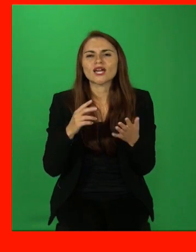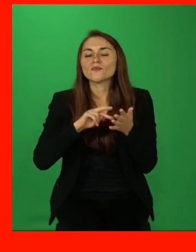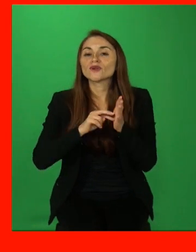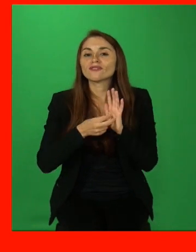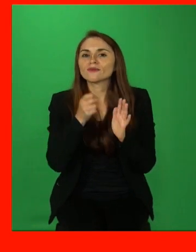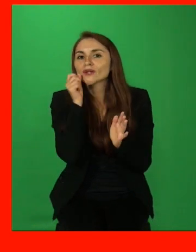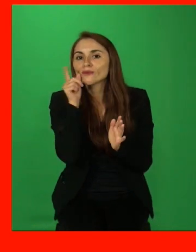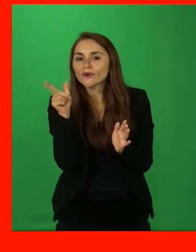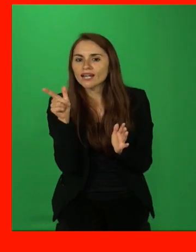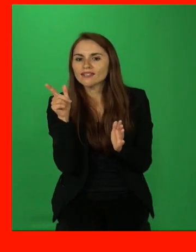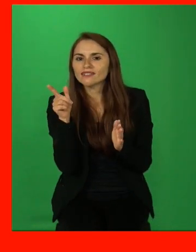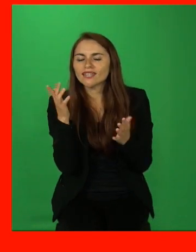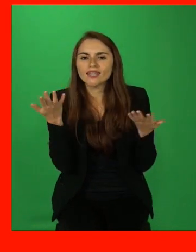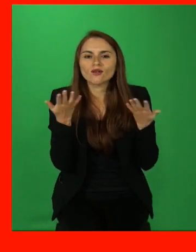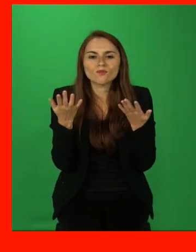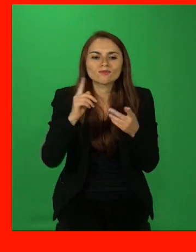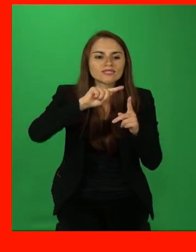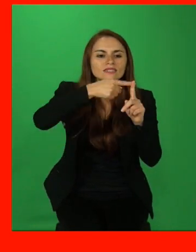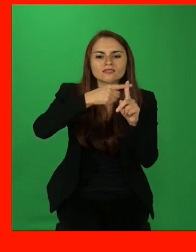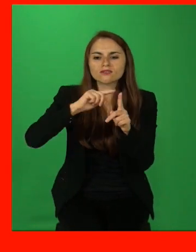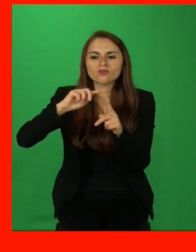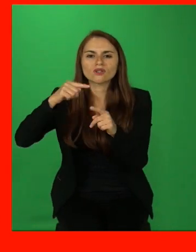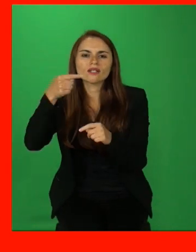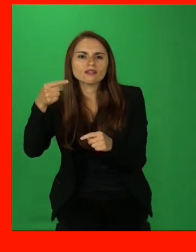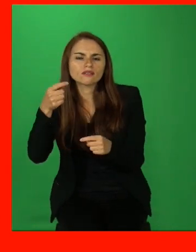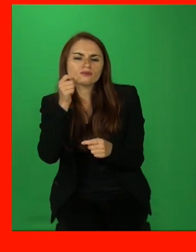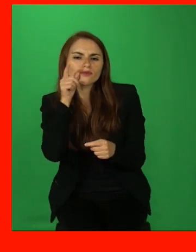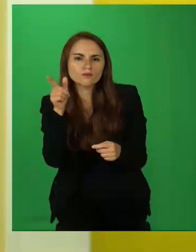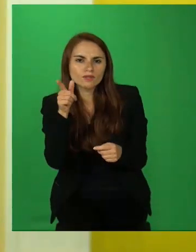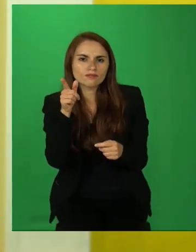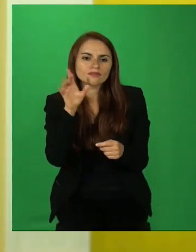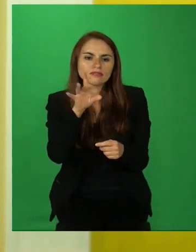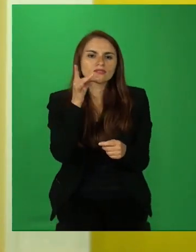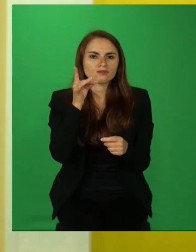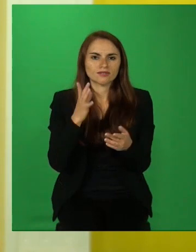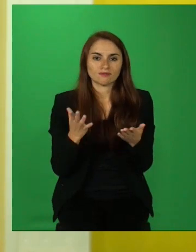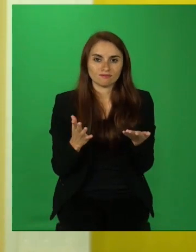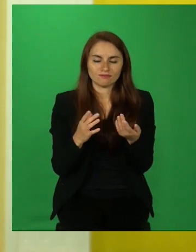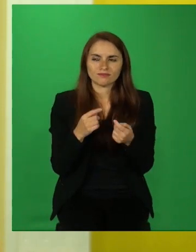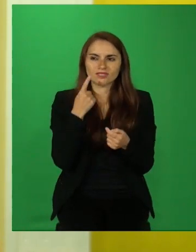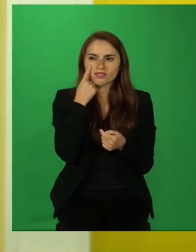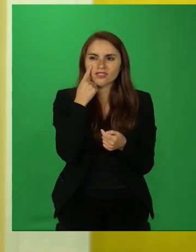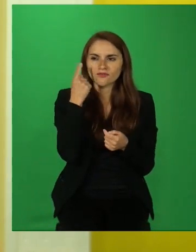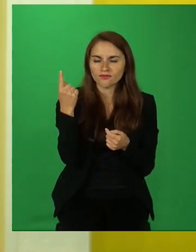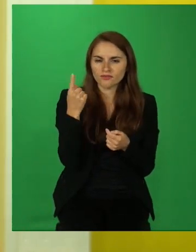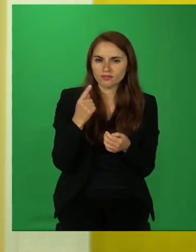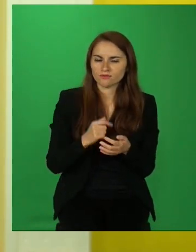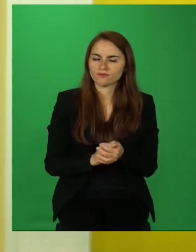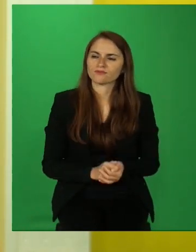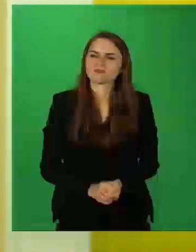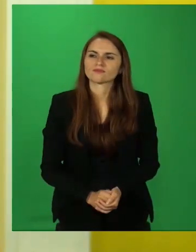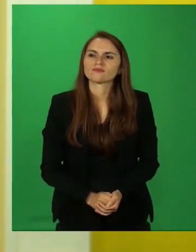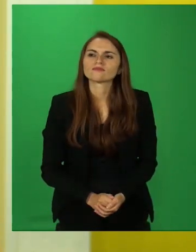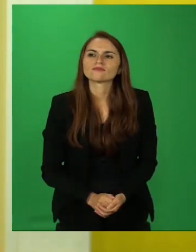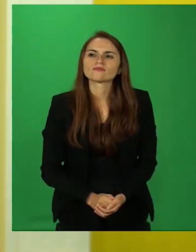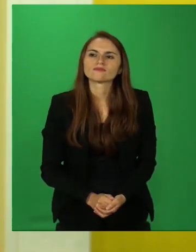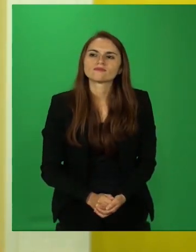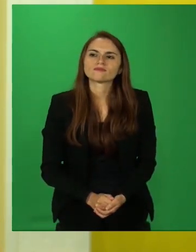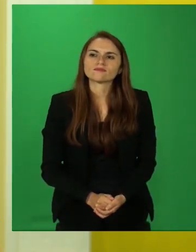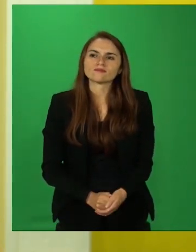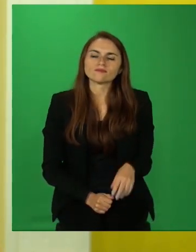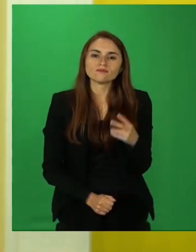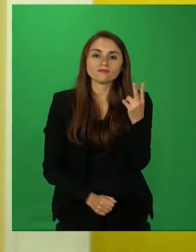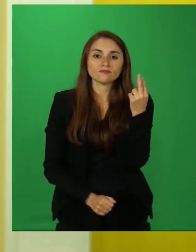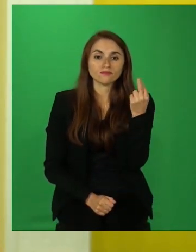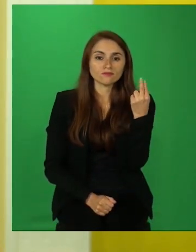problema acá es descifrar el signo del factor que falta en este entonces ejercicio tenemos que el